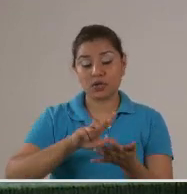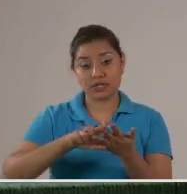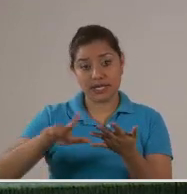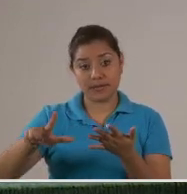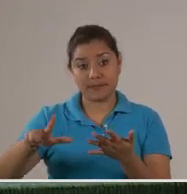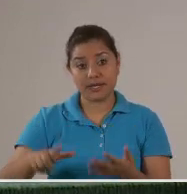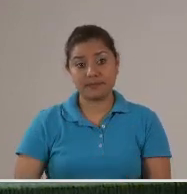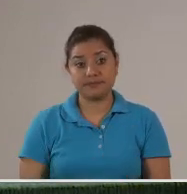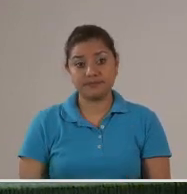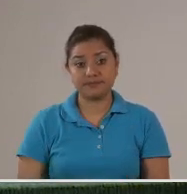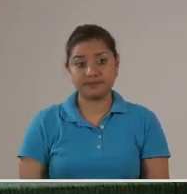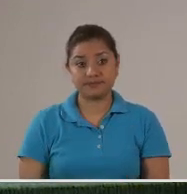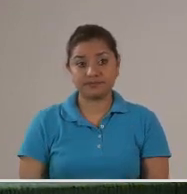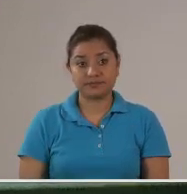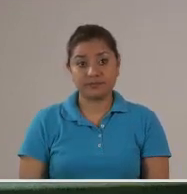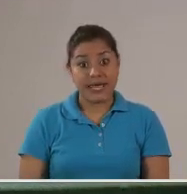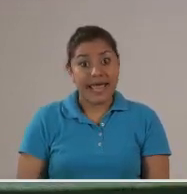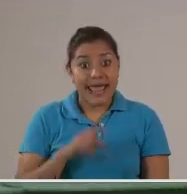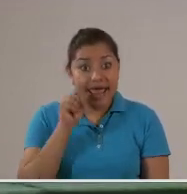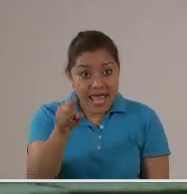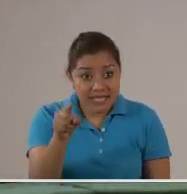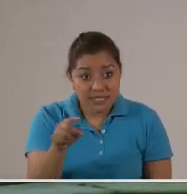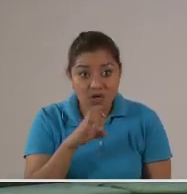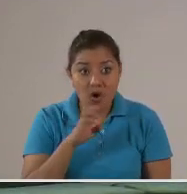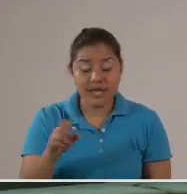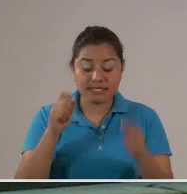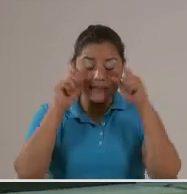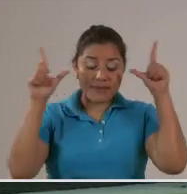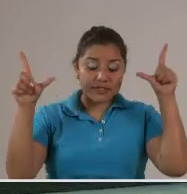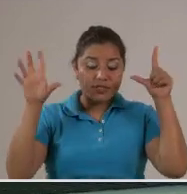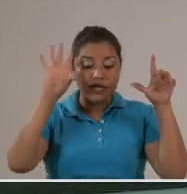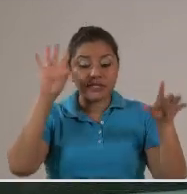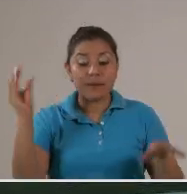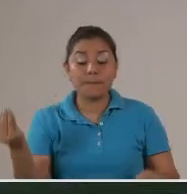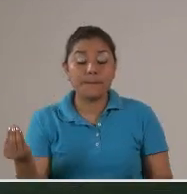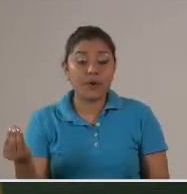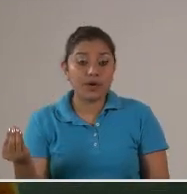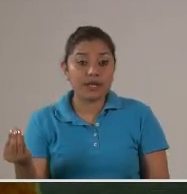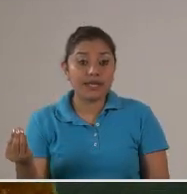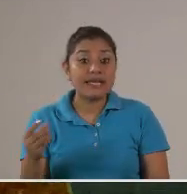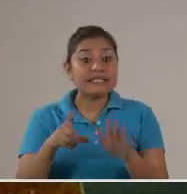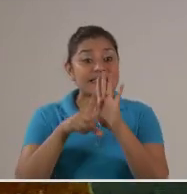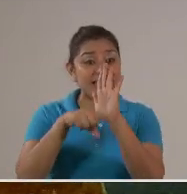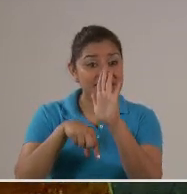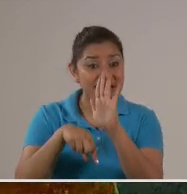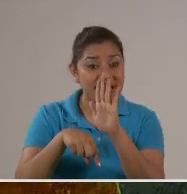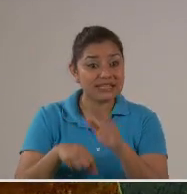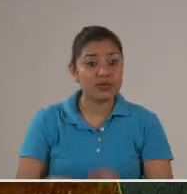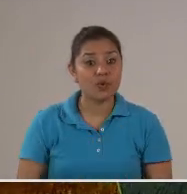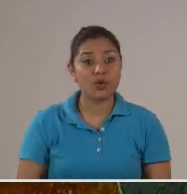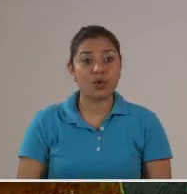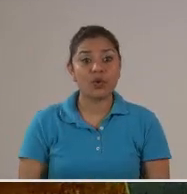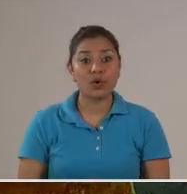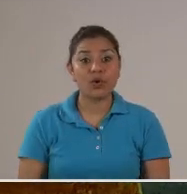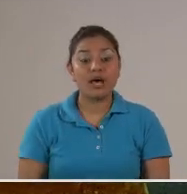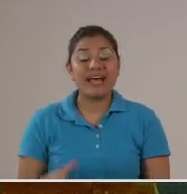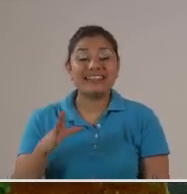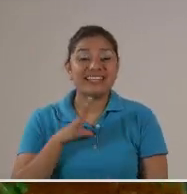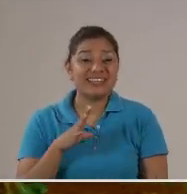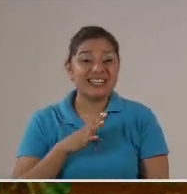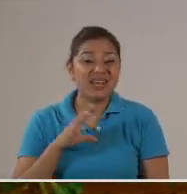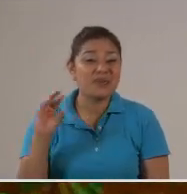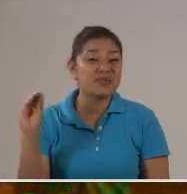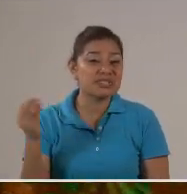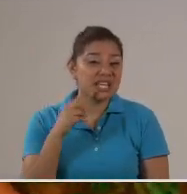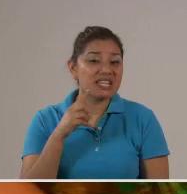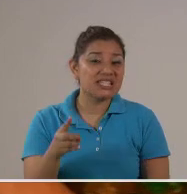limpia eso es impresionante porque si lo ponemos en negativo tendríamos que